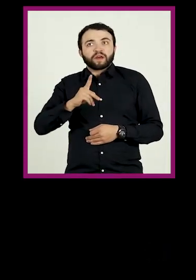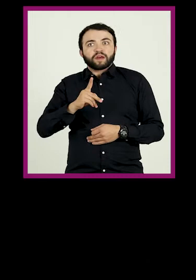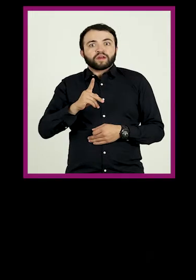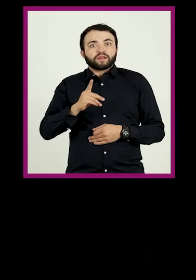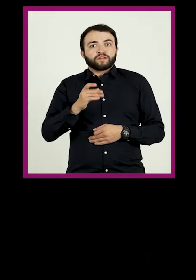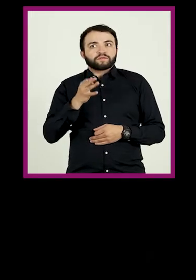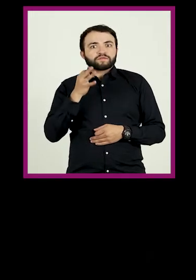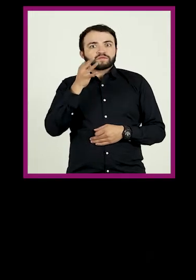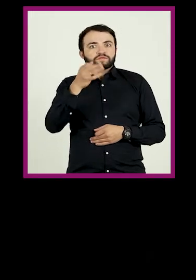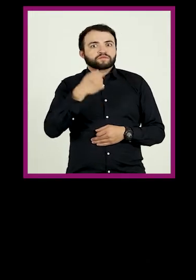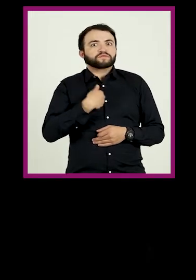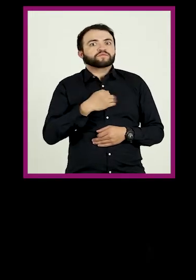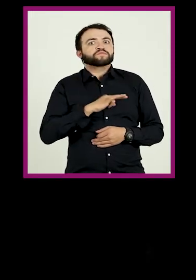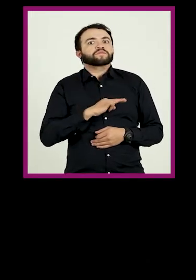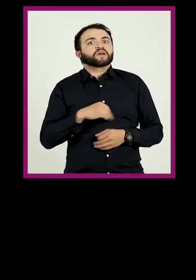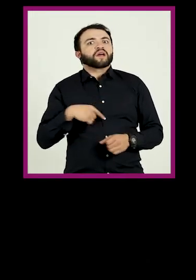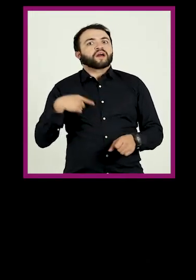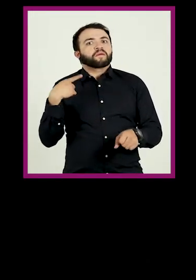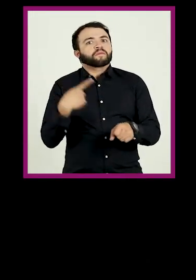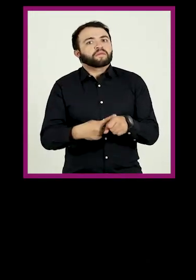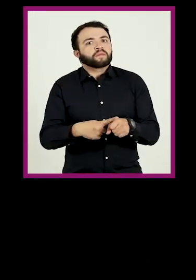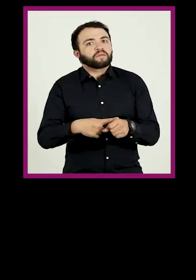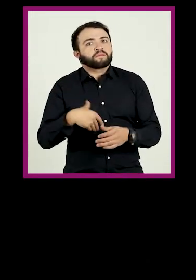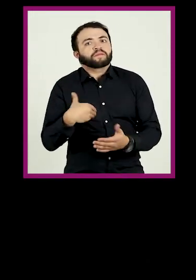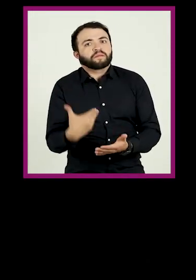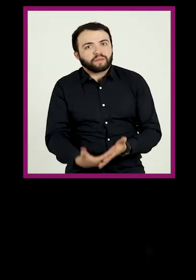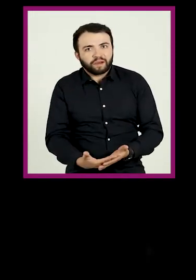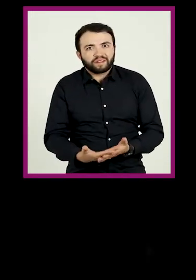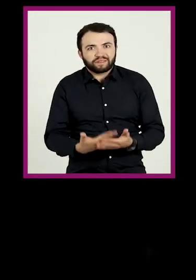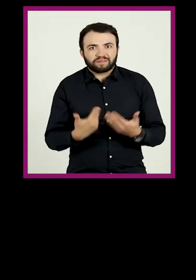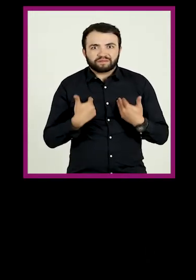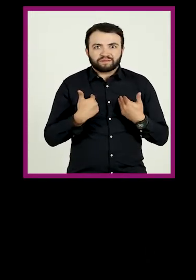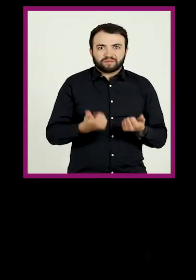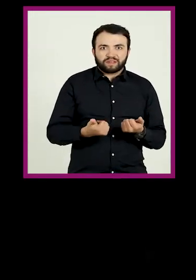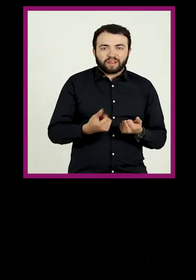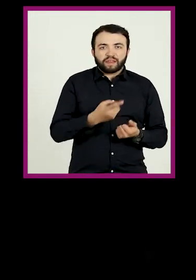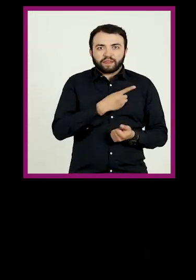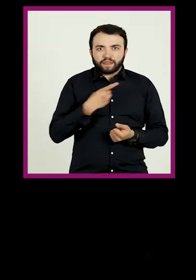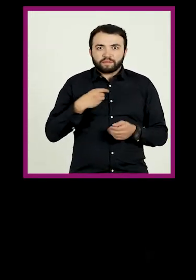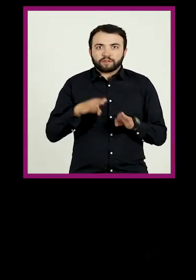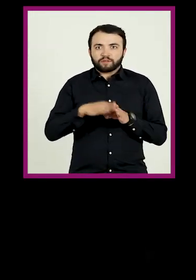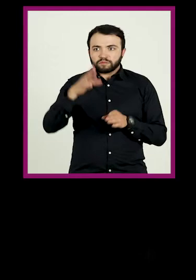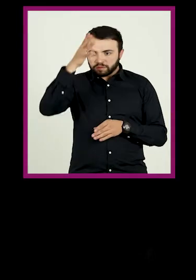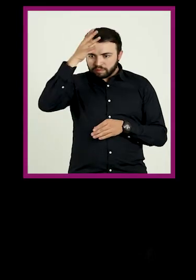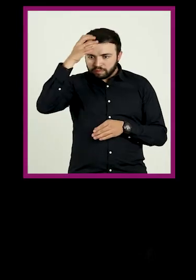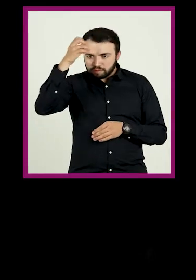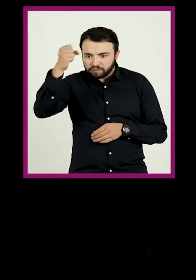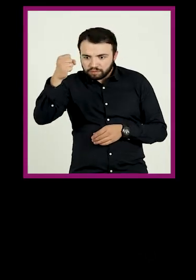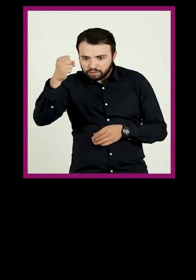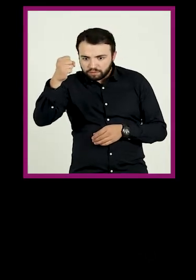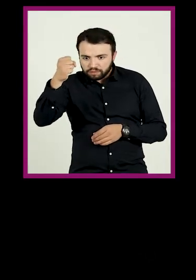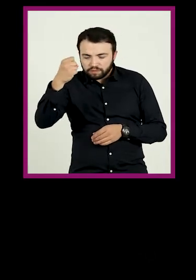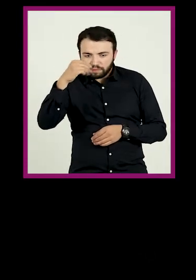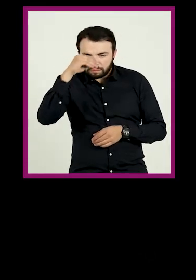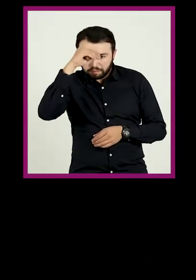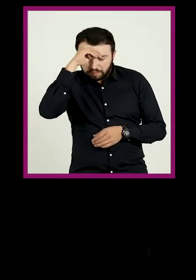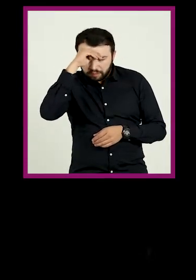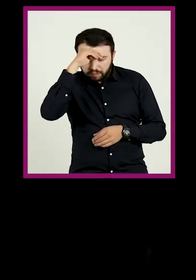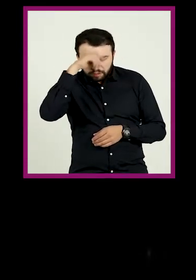salud para siempre. Hay que estar conscientes y constantes con lo que está dentro de nuestras